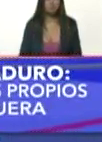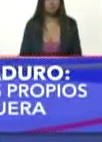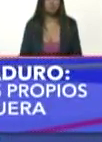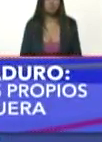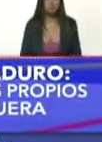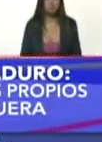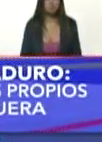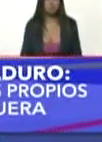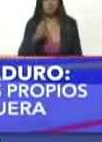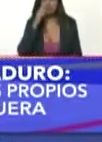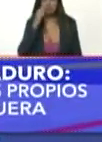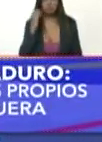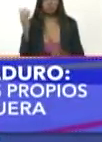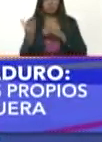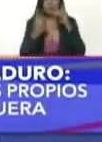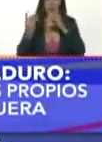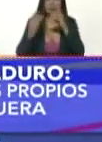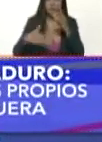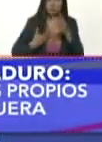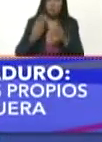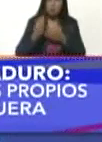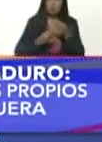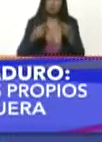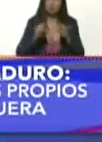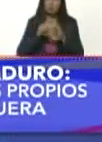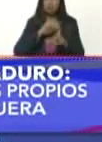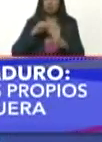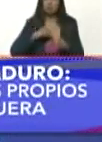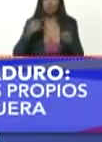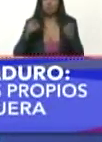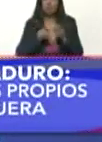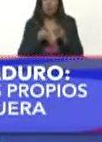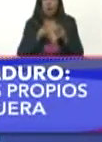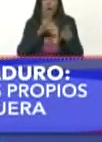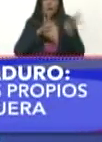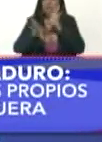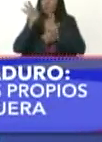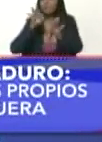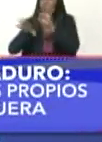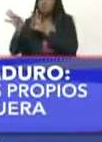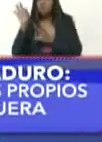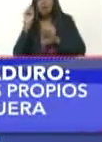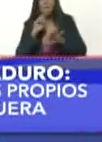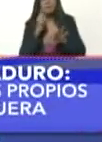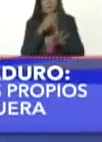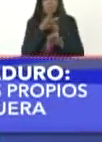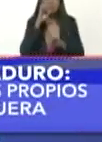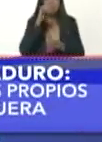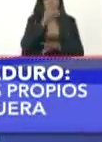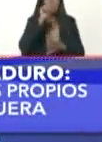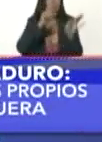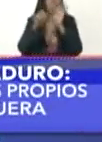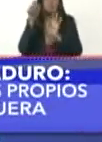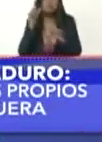Un buen debate pudiéramos dar. Y elegir, así pudiéramos elegir